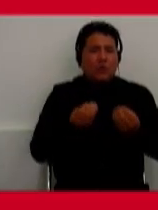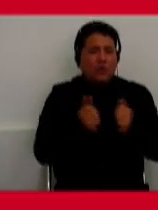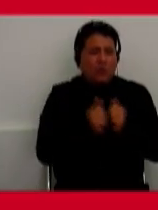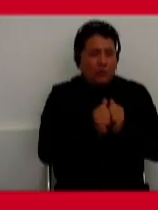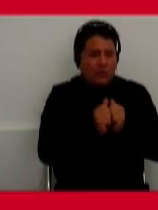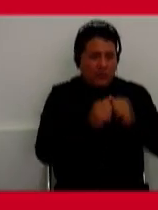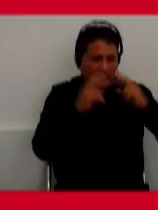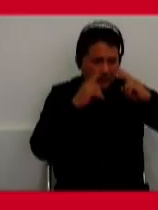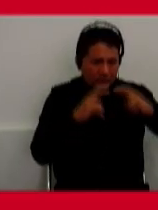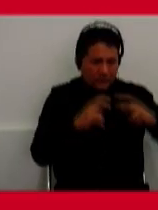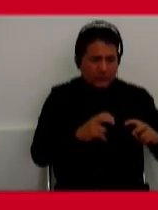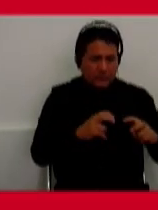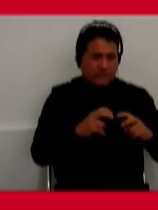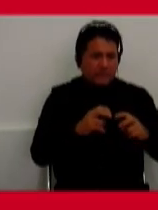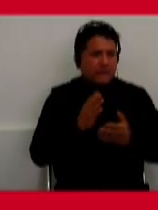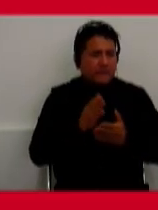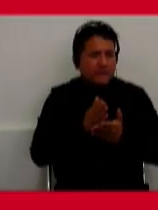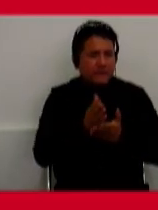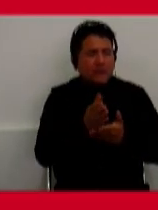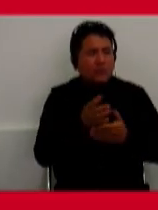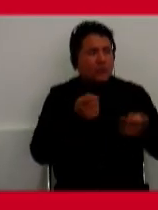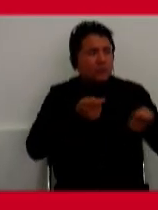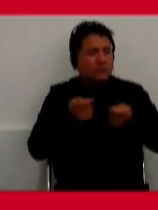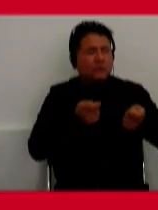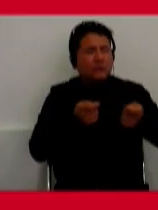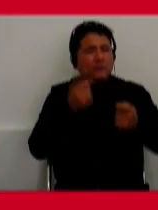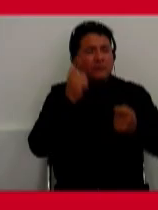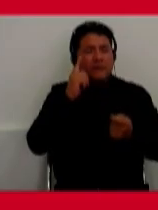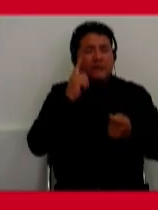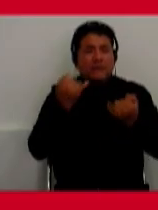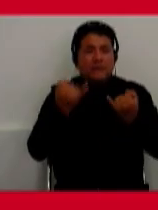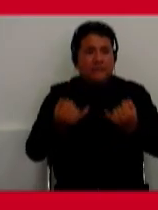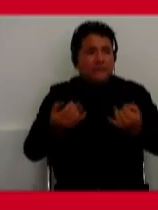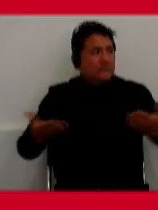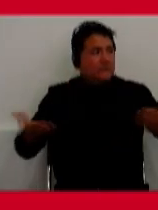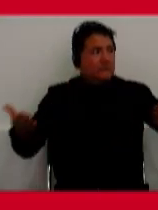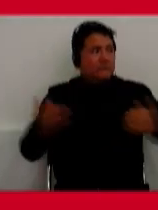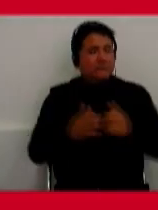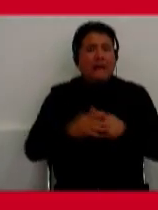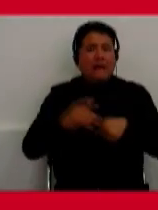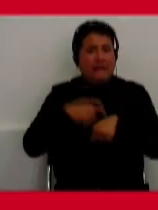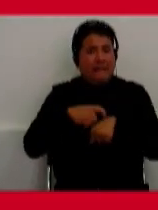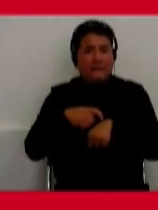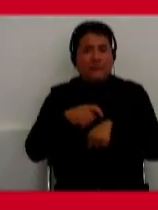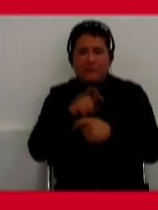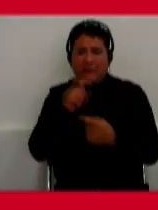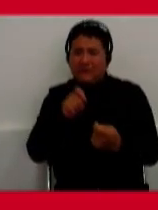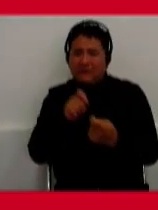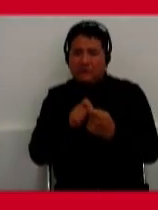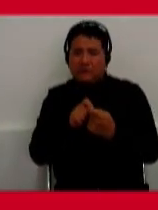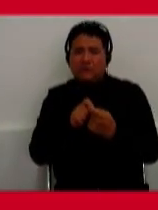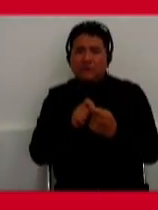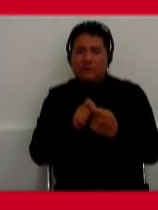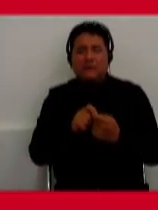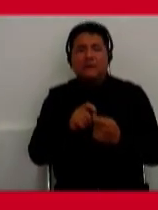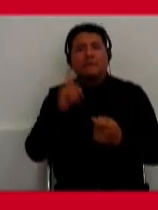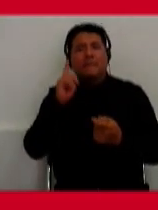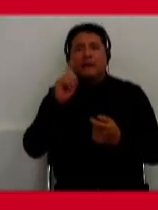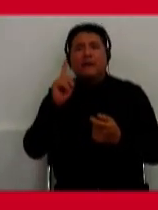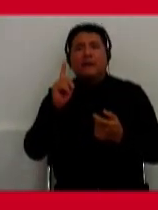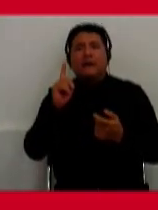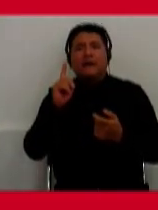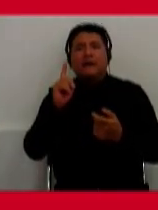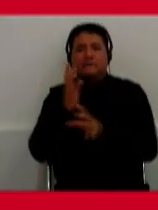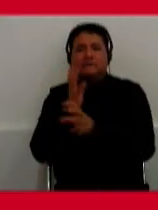de mitigación, controles de instrumentación en tiempo real y estos sean eficaces en el tiempo para